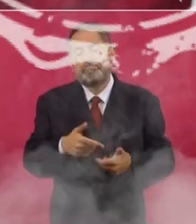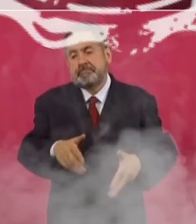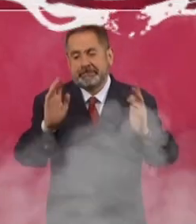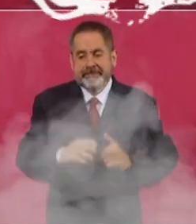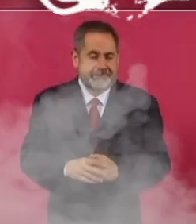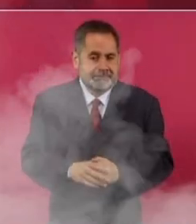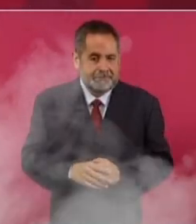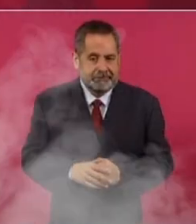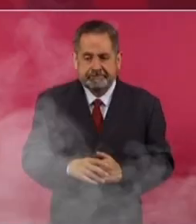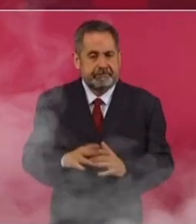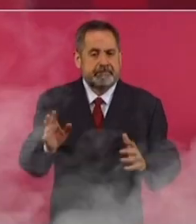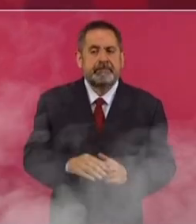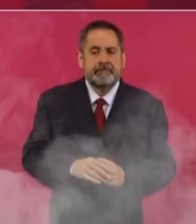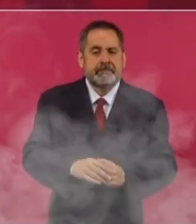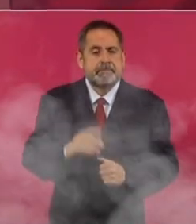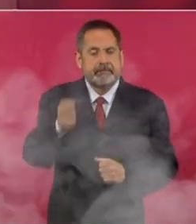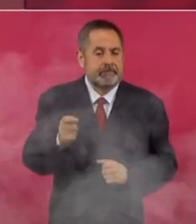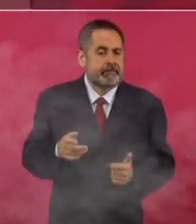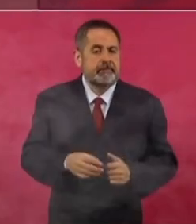entonces